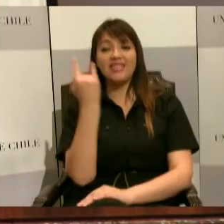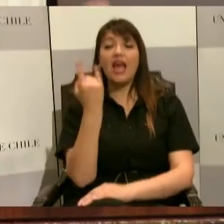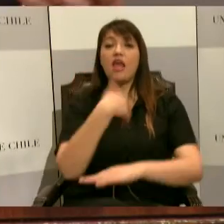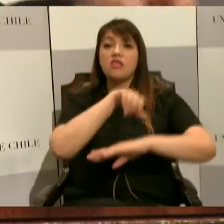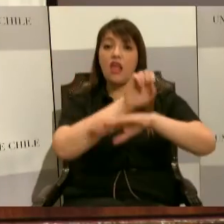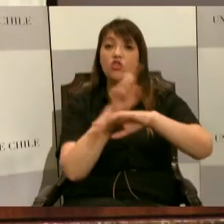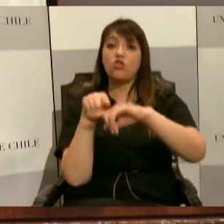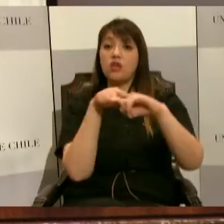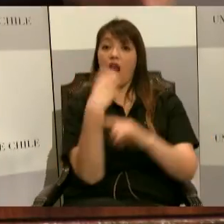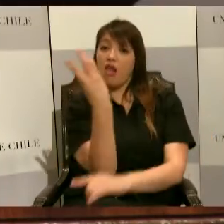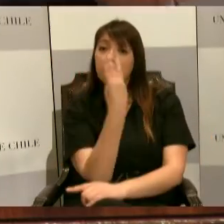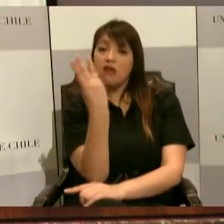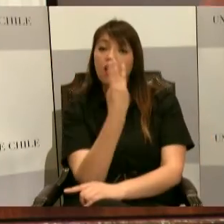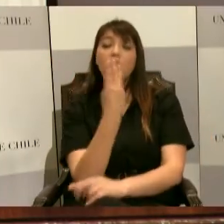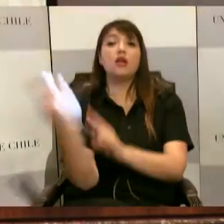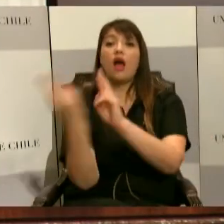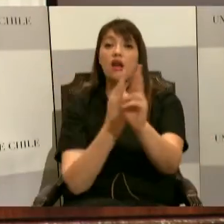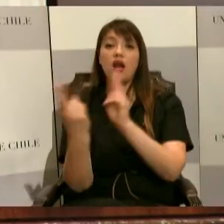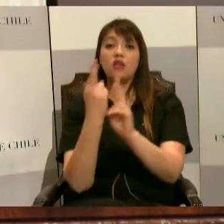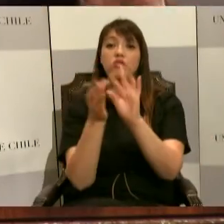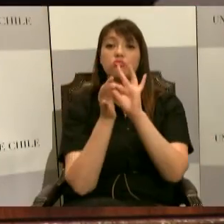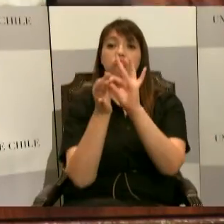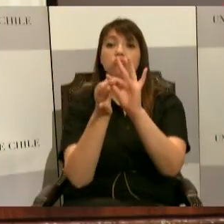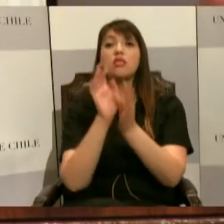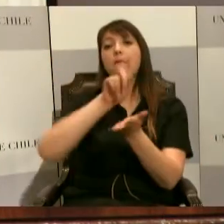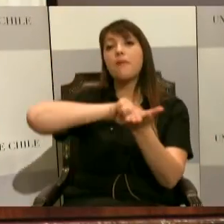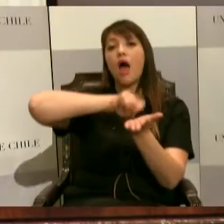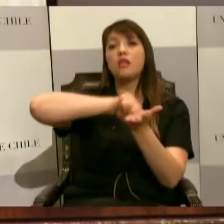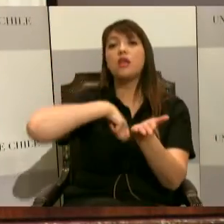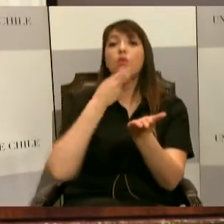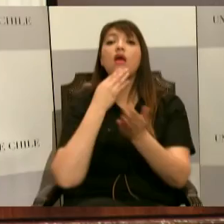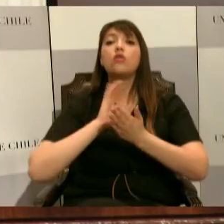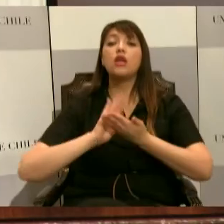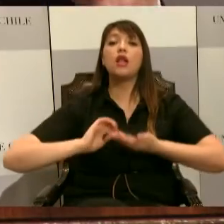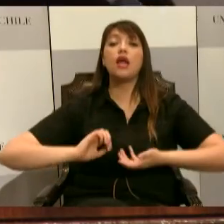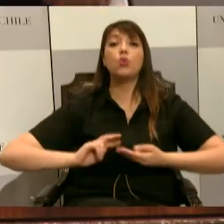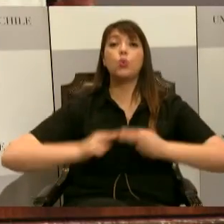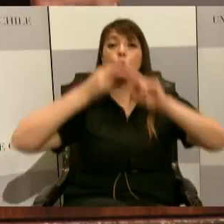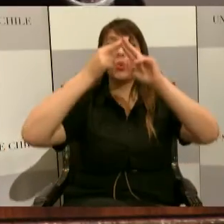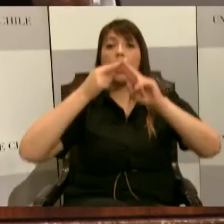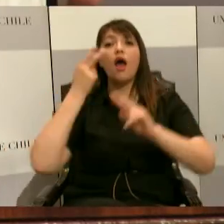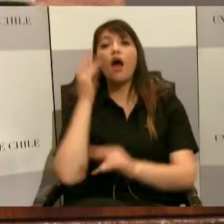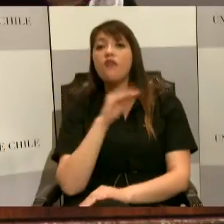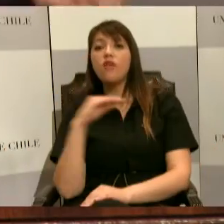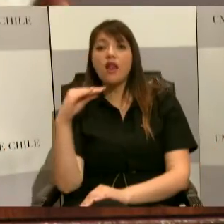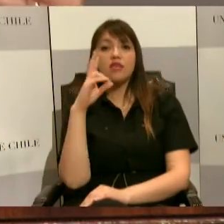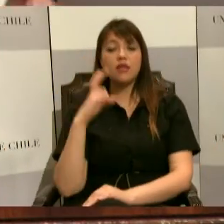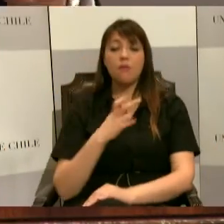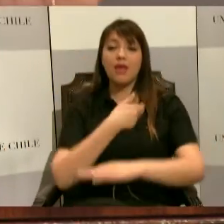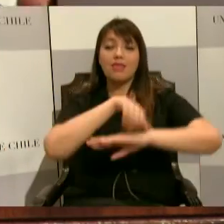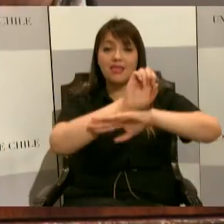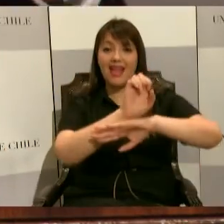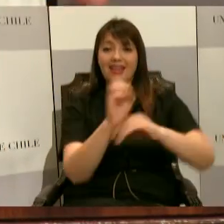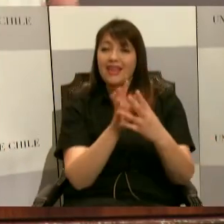y sociedad, hablar de expansión de matrícula, hablar de aumento de infraestructura, hablar de articular entre las universidades estatales